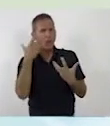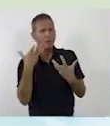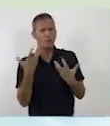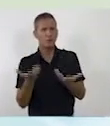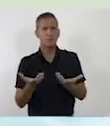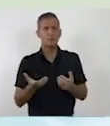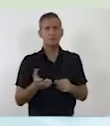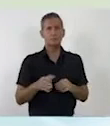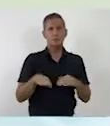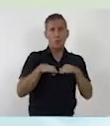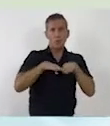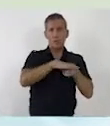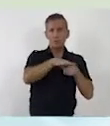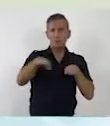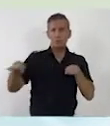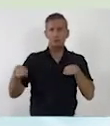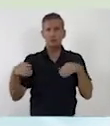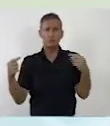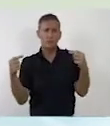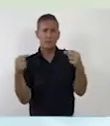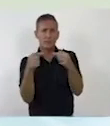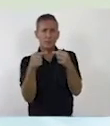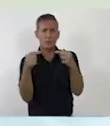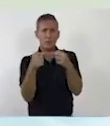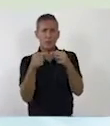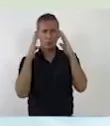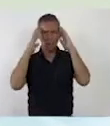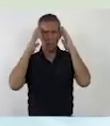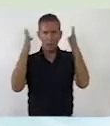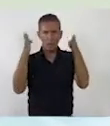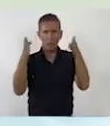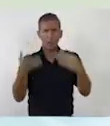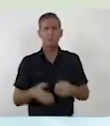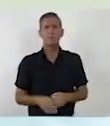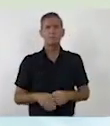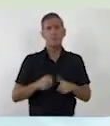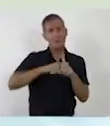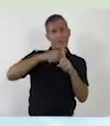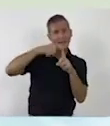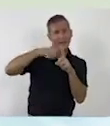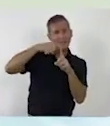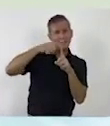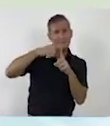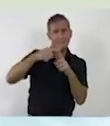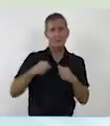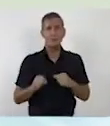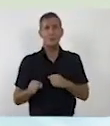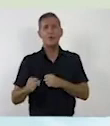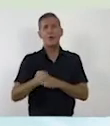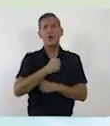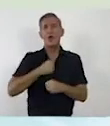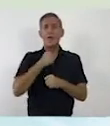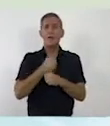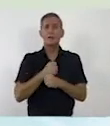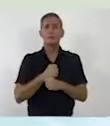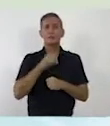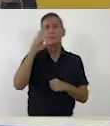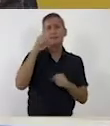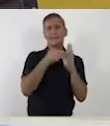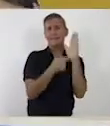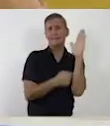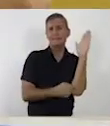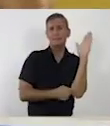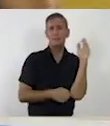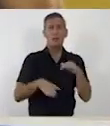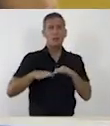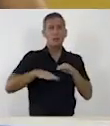Muy importante, la superficie de contacto, la concentración, la temperatura y el uso de catalizadores.